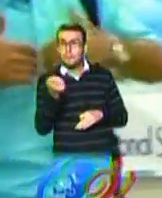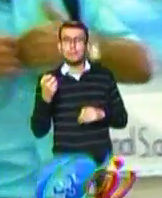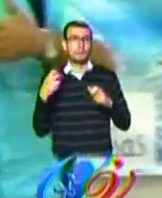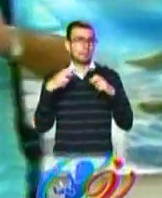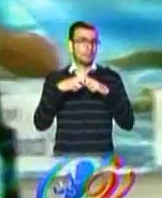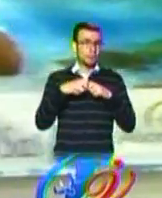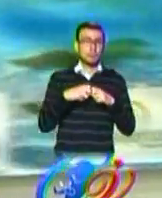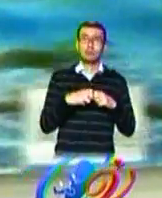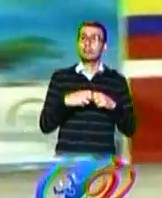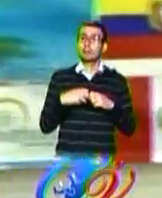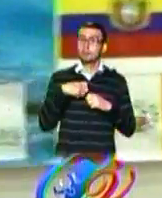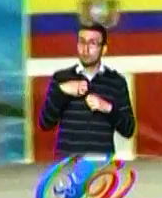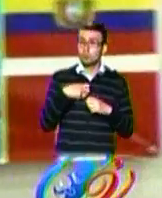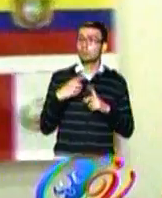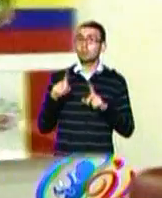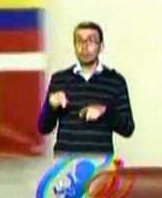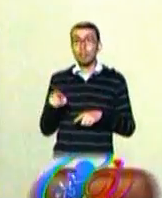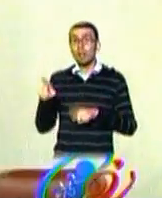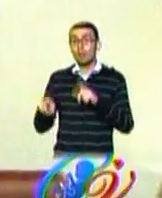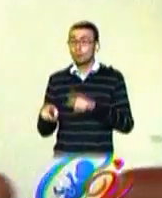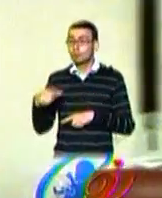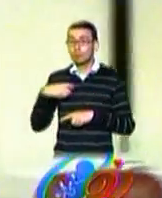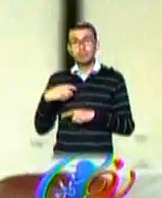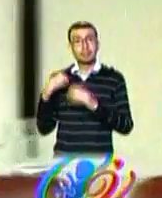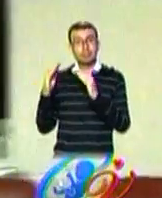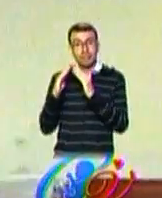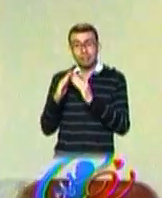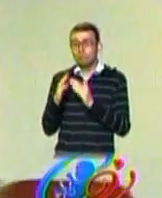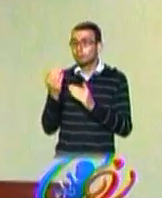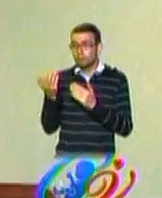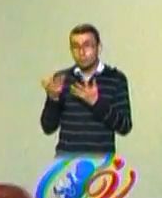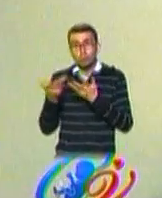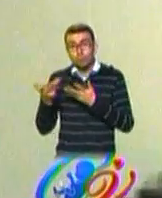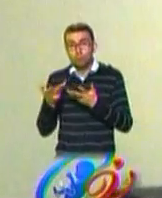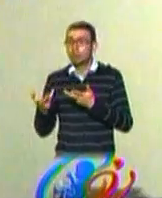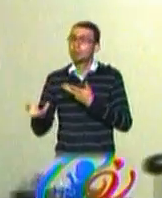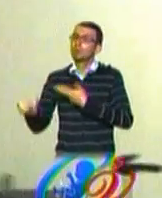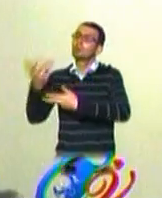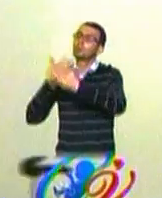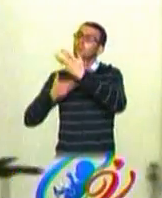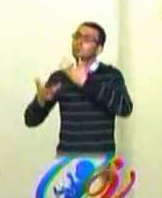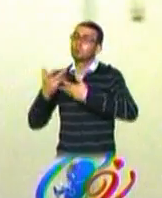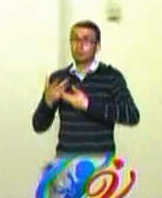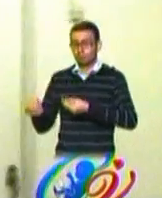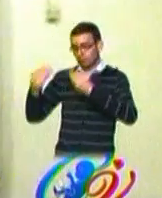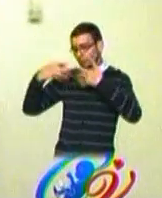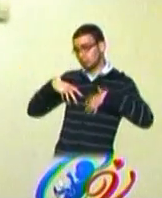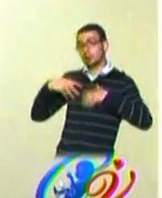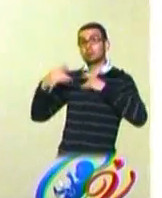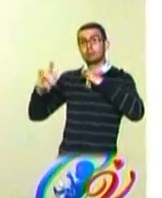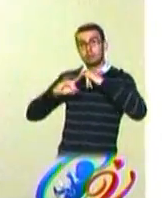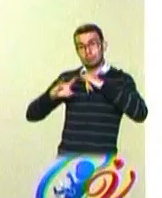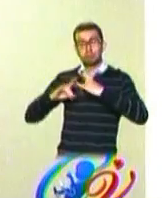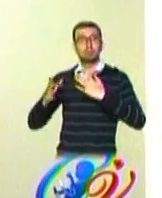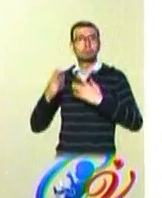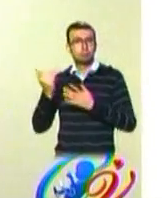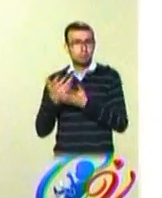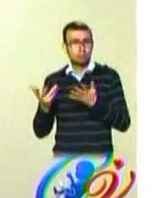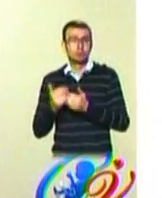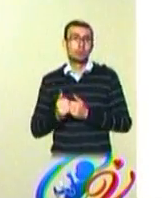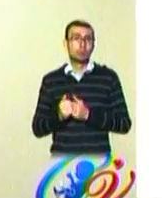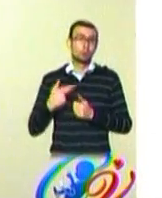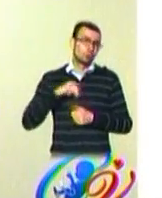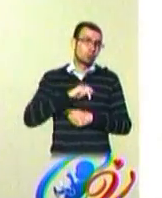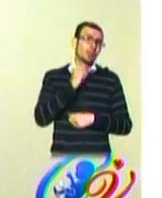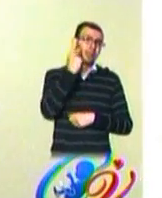los electrodomésticos que tenemos, interactúan con los campos energéticos. Entonces, nosotros tenemos que entender que hay